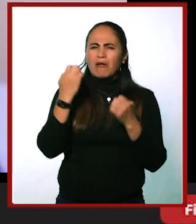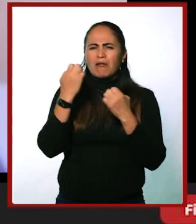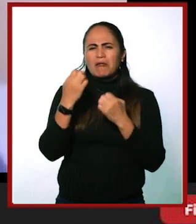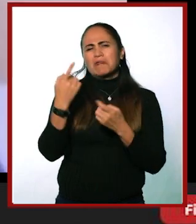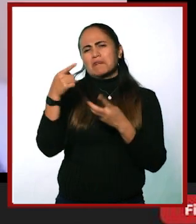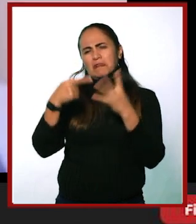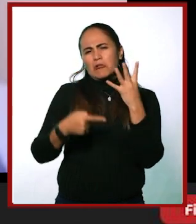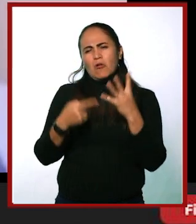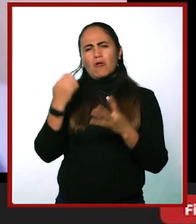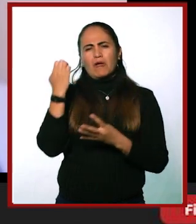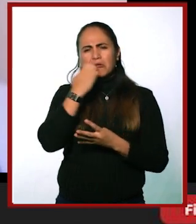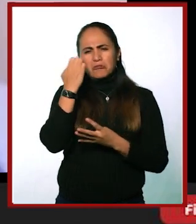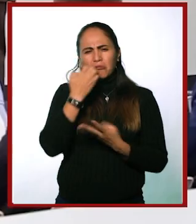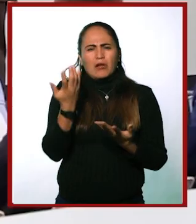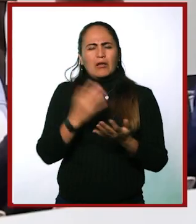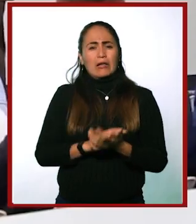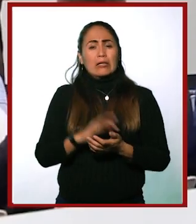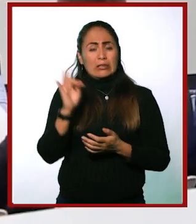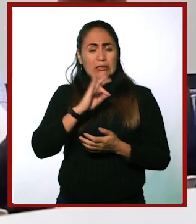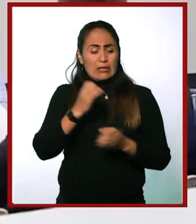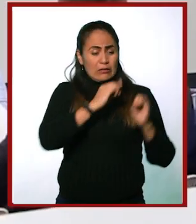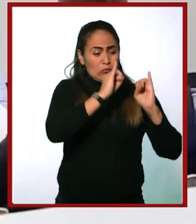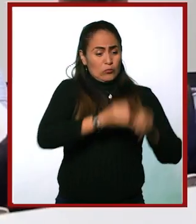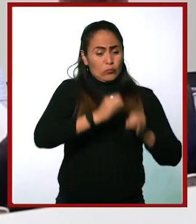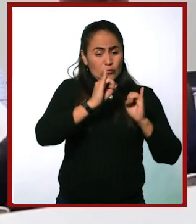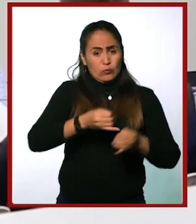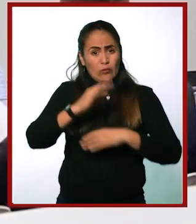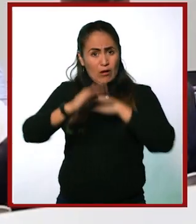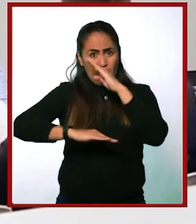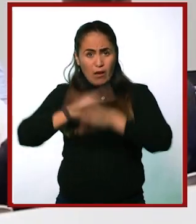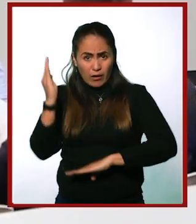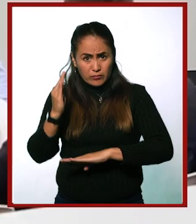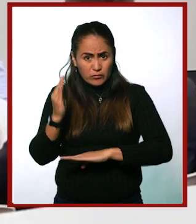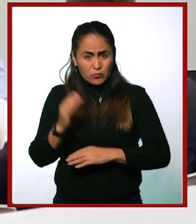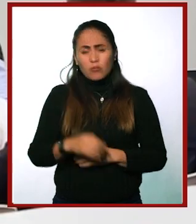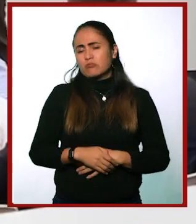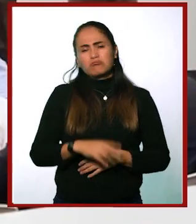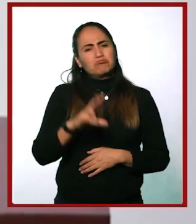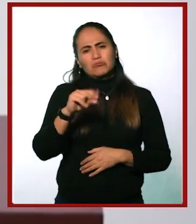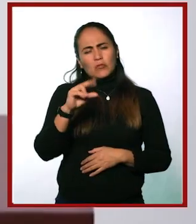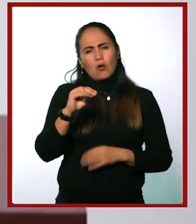no puede ser el éxito individual, las competencias que nos lleven a ser